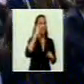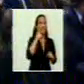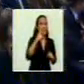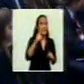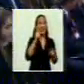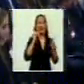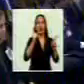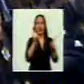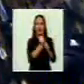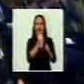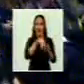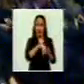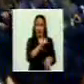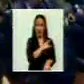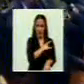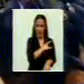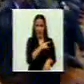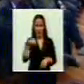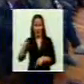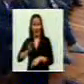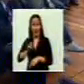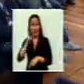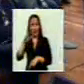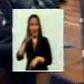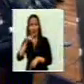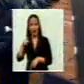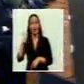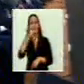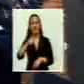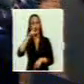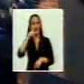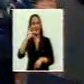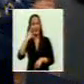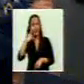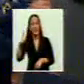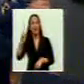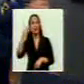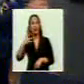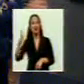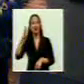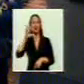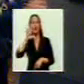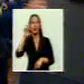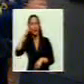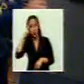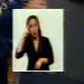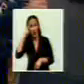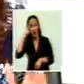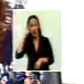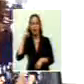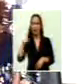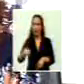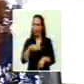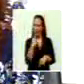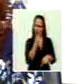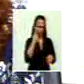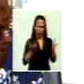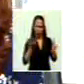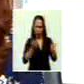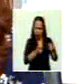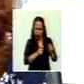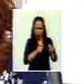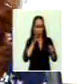universitarios, en el 2014 173.459. Hemos aumentado casi un